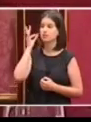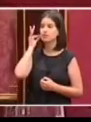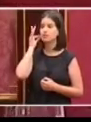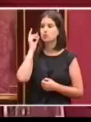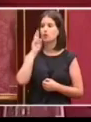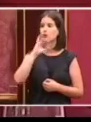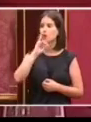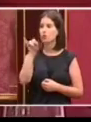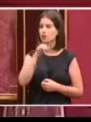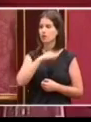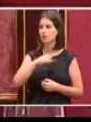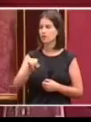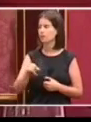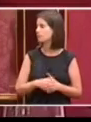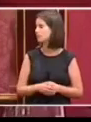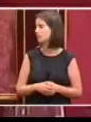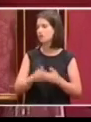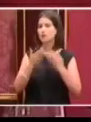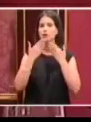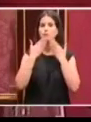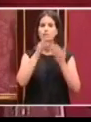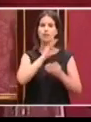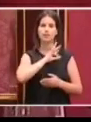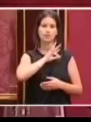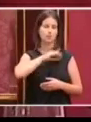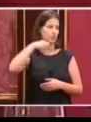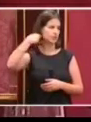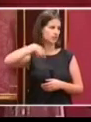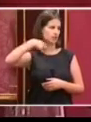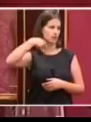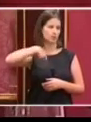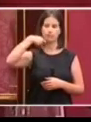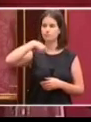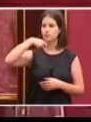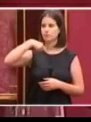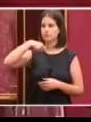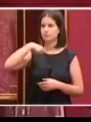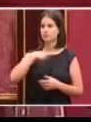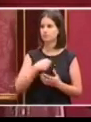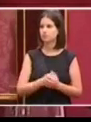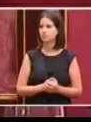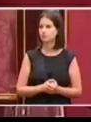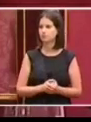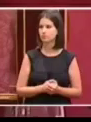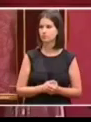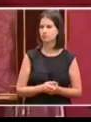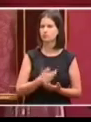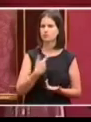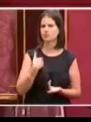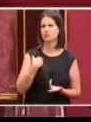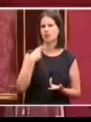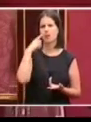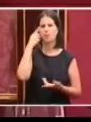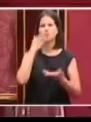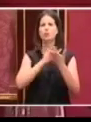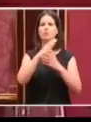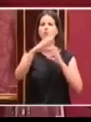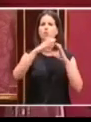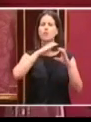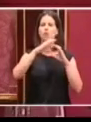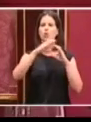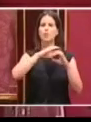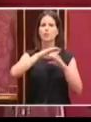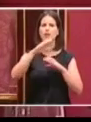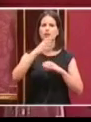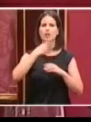Pues señora Rodríguez, sí, tirar. Muchas gracias, señor presidente. Tras las recientes declaraciones que hemos